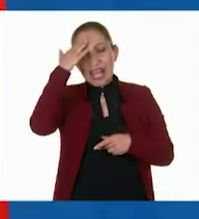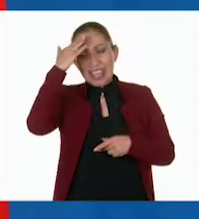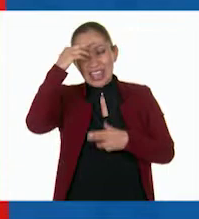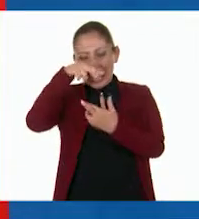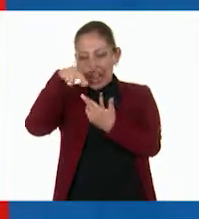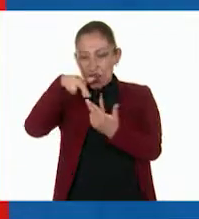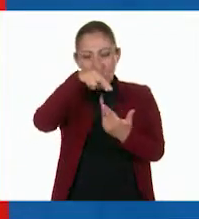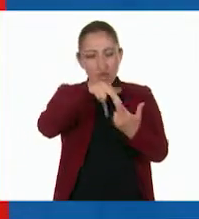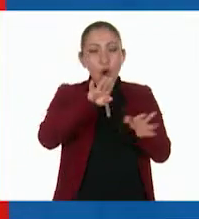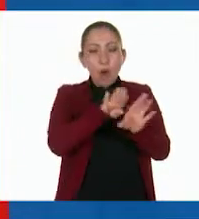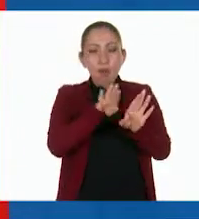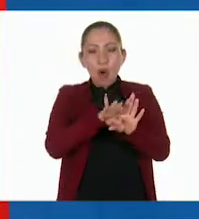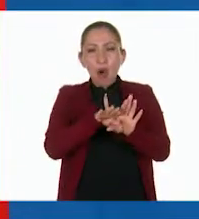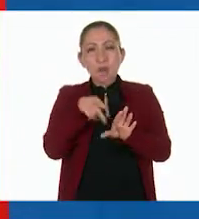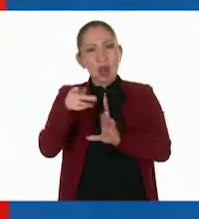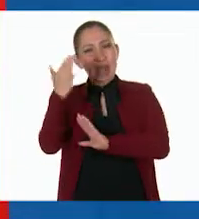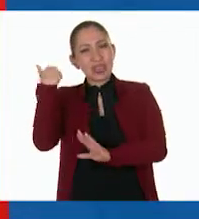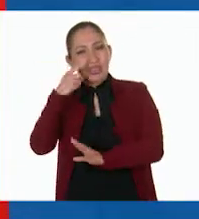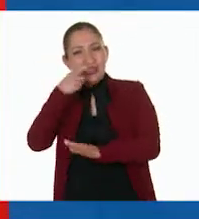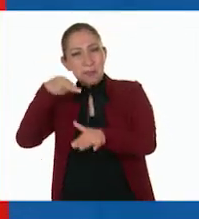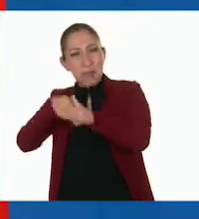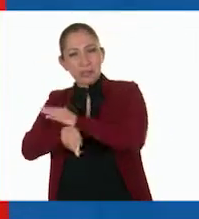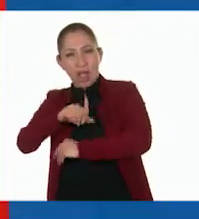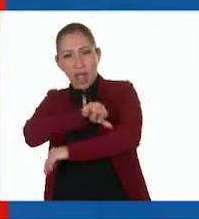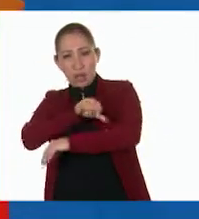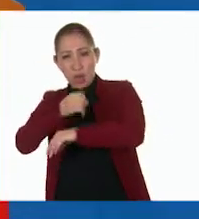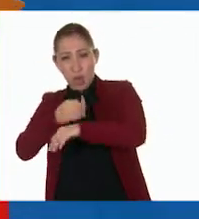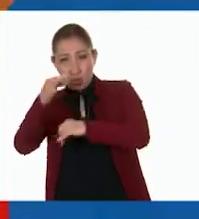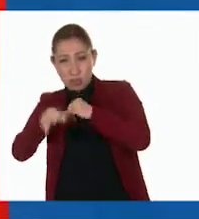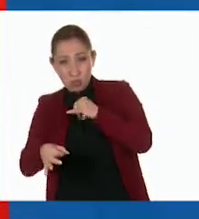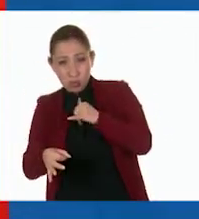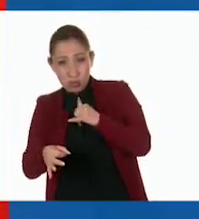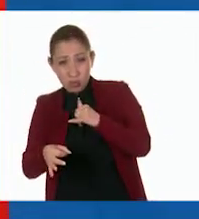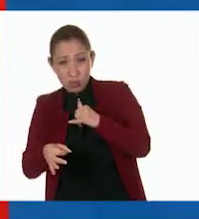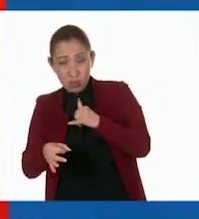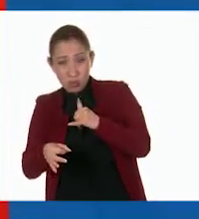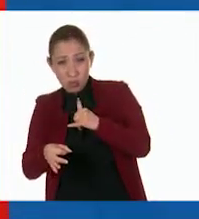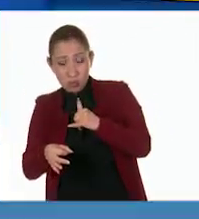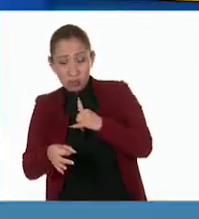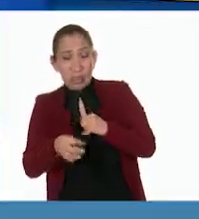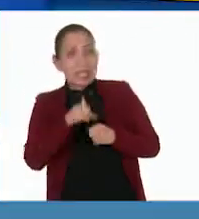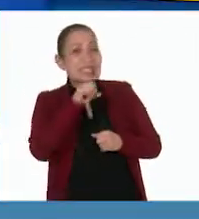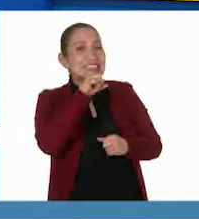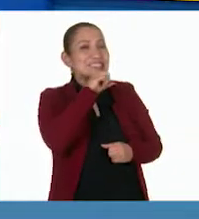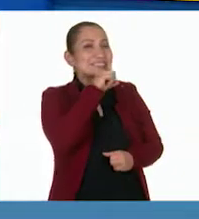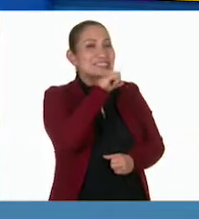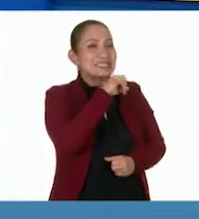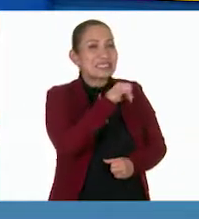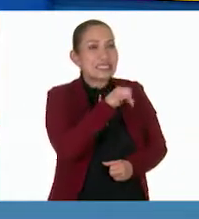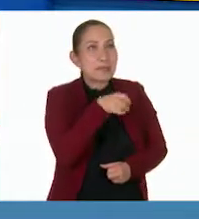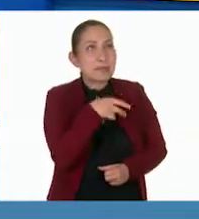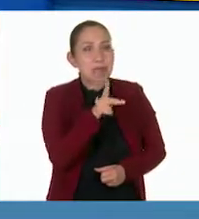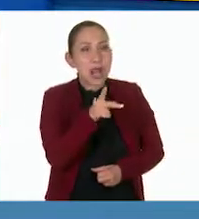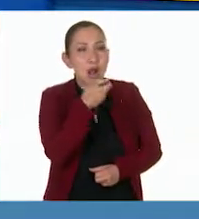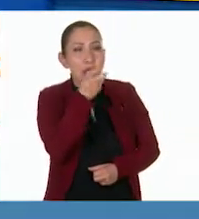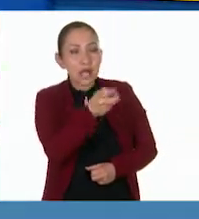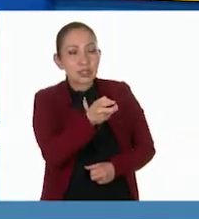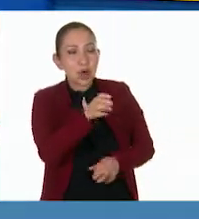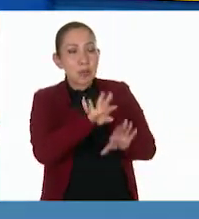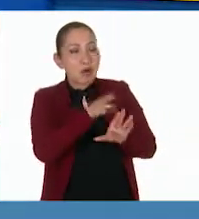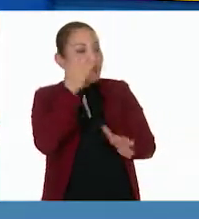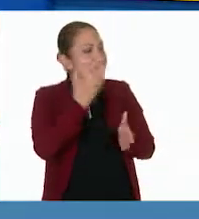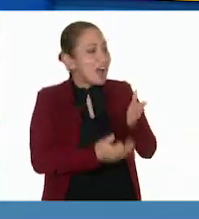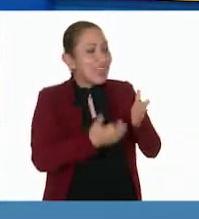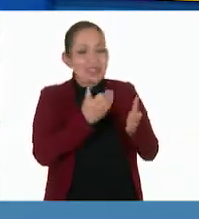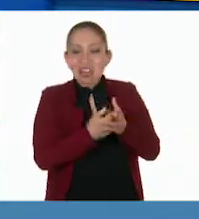ya habían matado a Obregón, que era el último caudillo, ¿que no? Pues sí, pero precisamente eso dejó un gran vacío